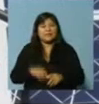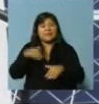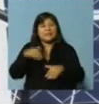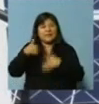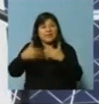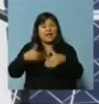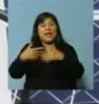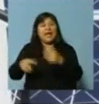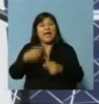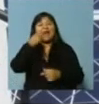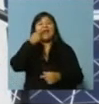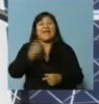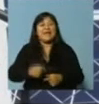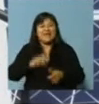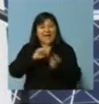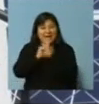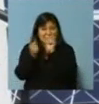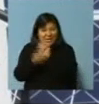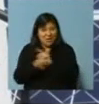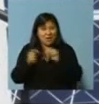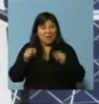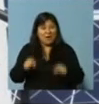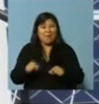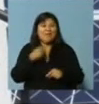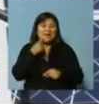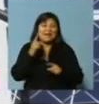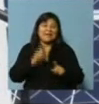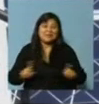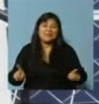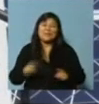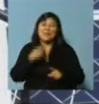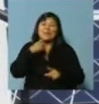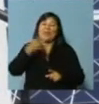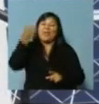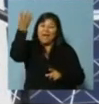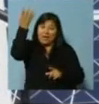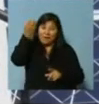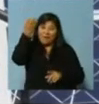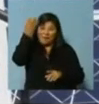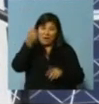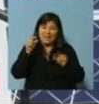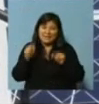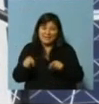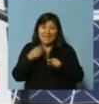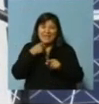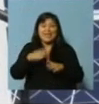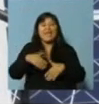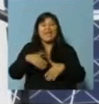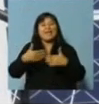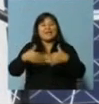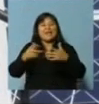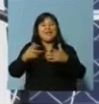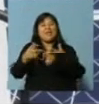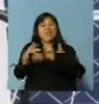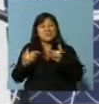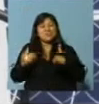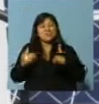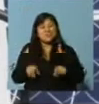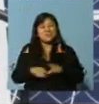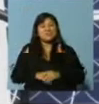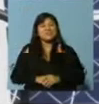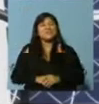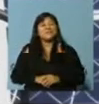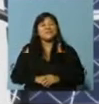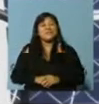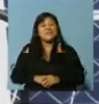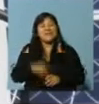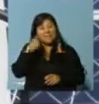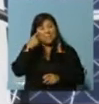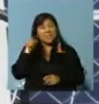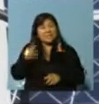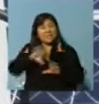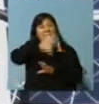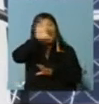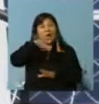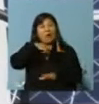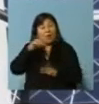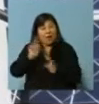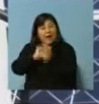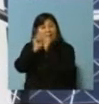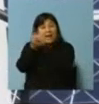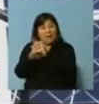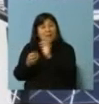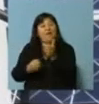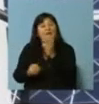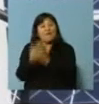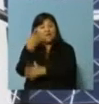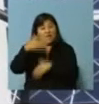La energía renovable además le va a generar una fuente de recursos a la provincia. Por eso hablamos de un cambio en la matriz